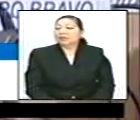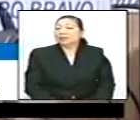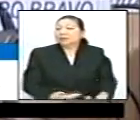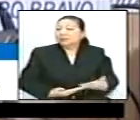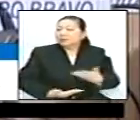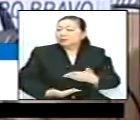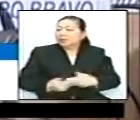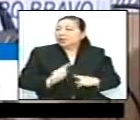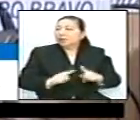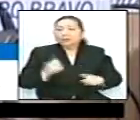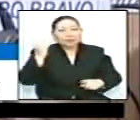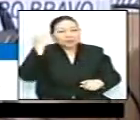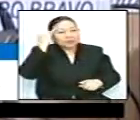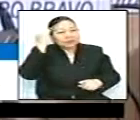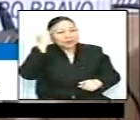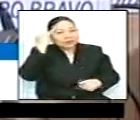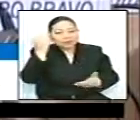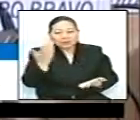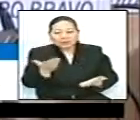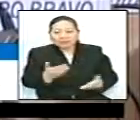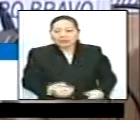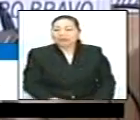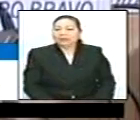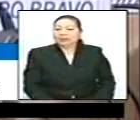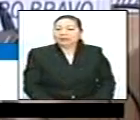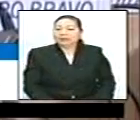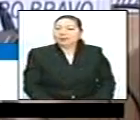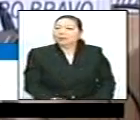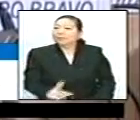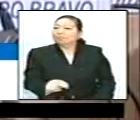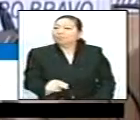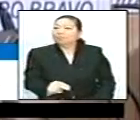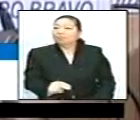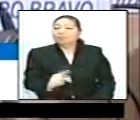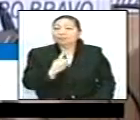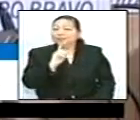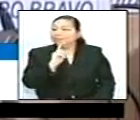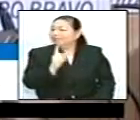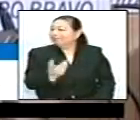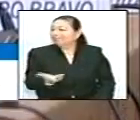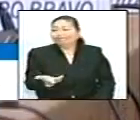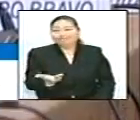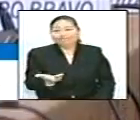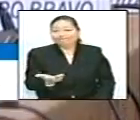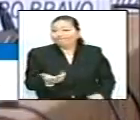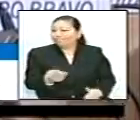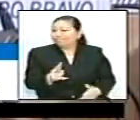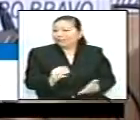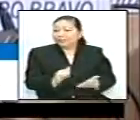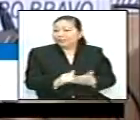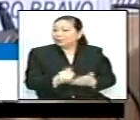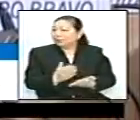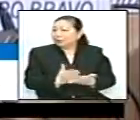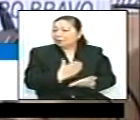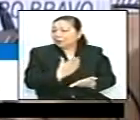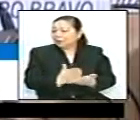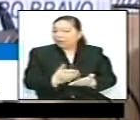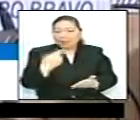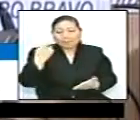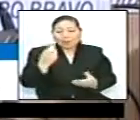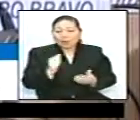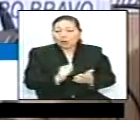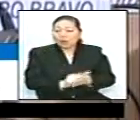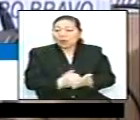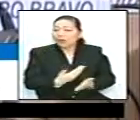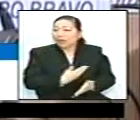recapitula algunas ideas, ¿no? O sea, no estamos ante un Congreso que ha tenido dificultades políticas con